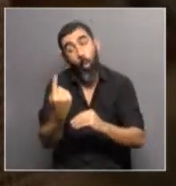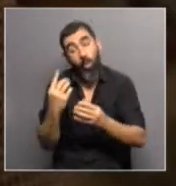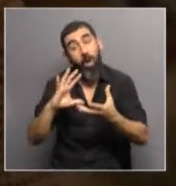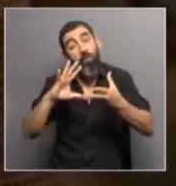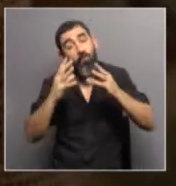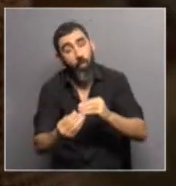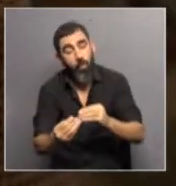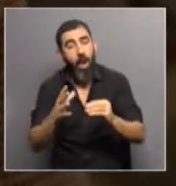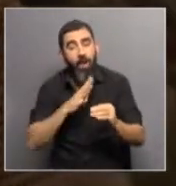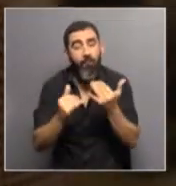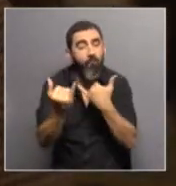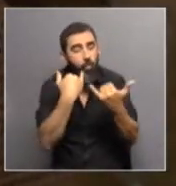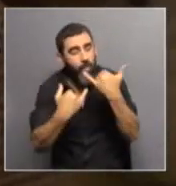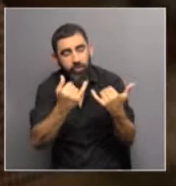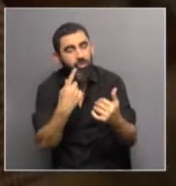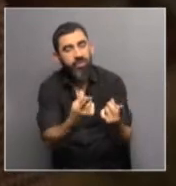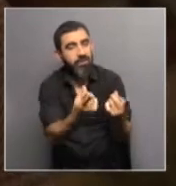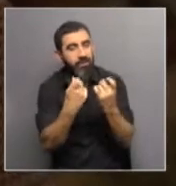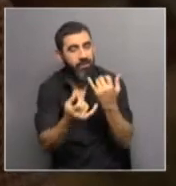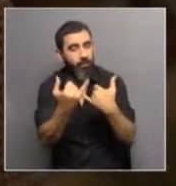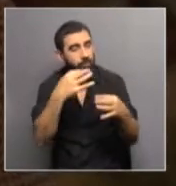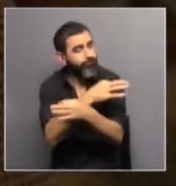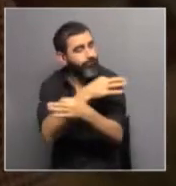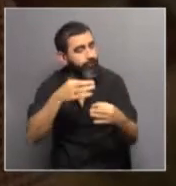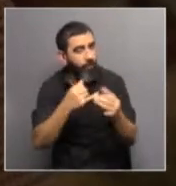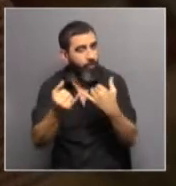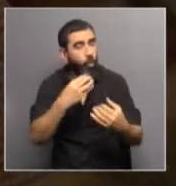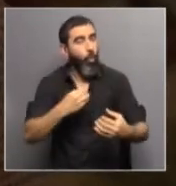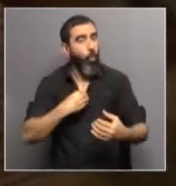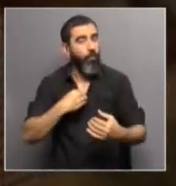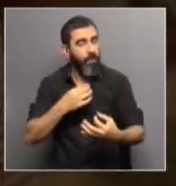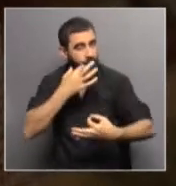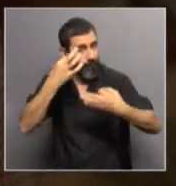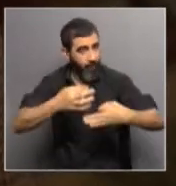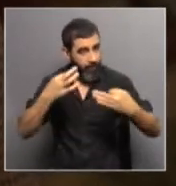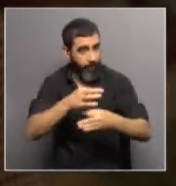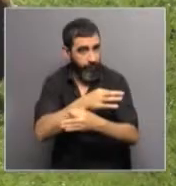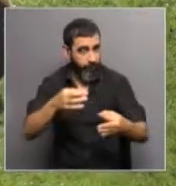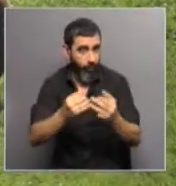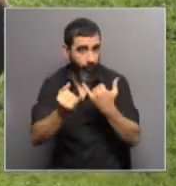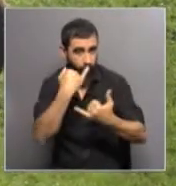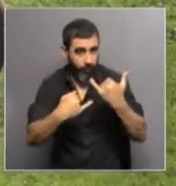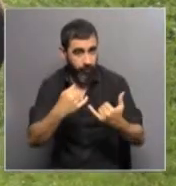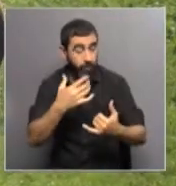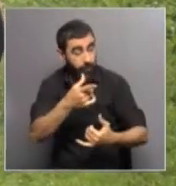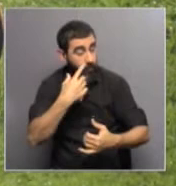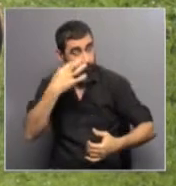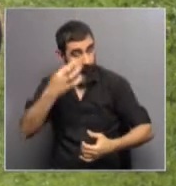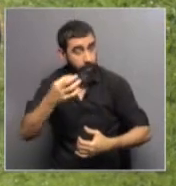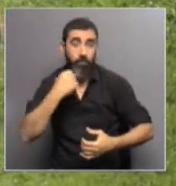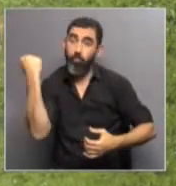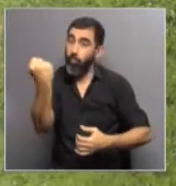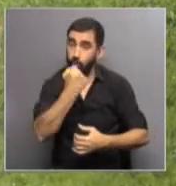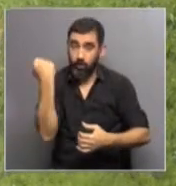es tener datos certeros, confiables, correctos. Eso es realmente